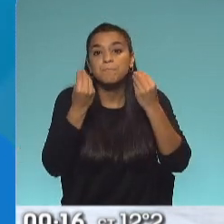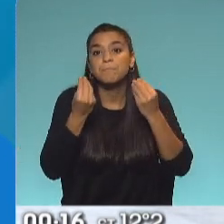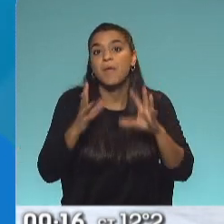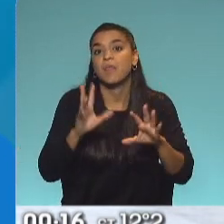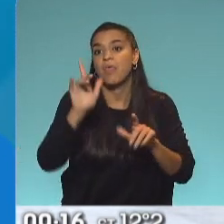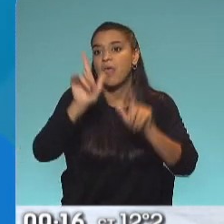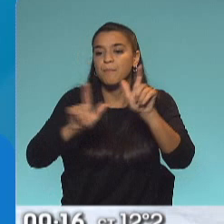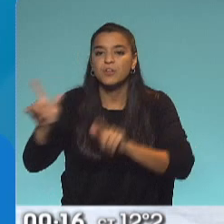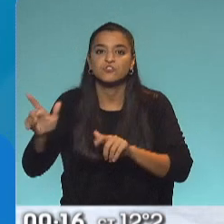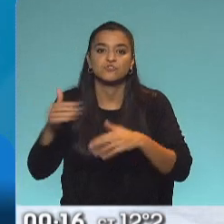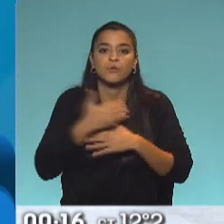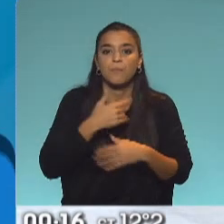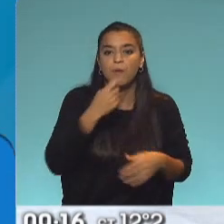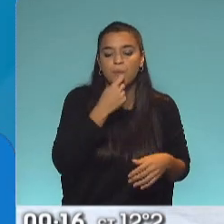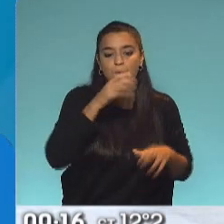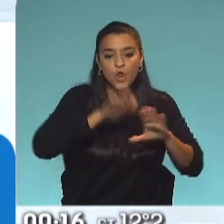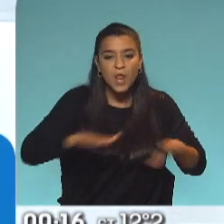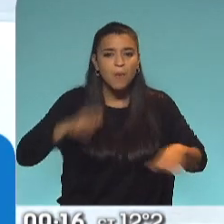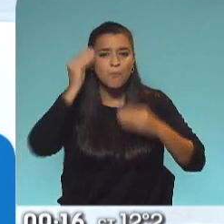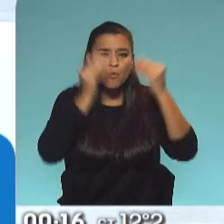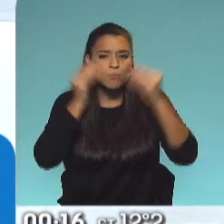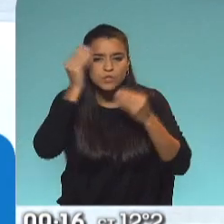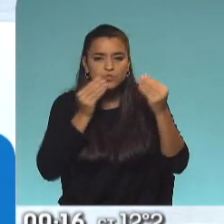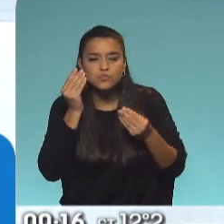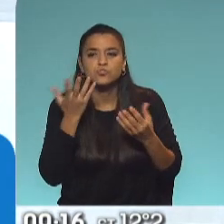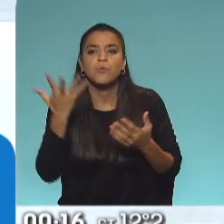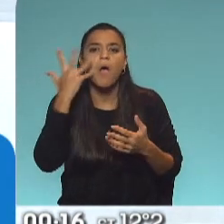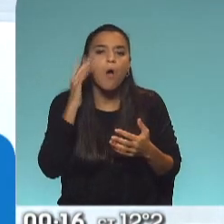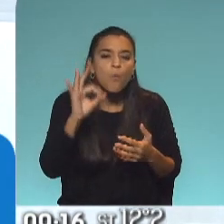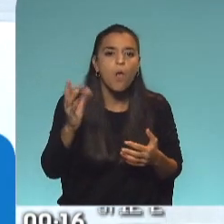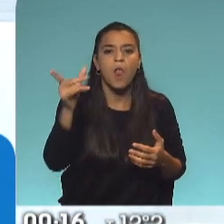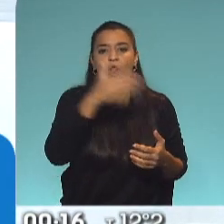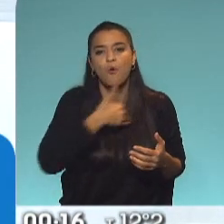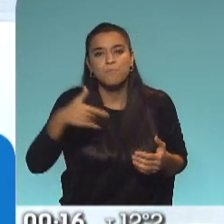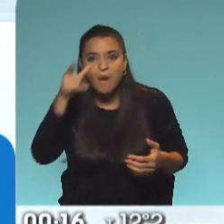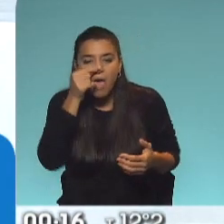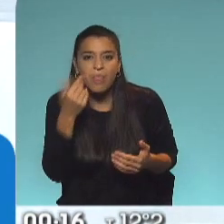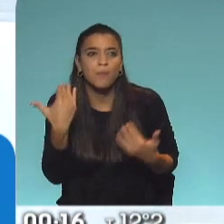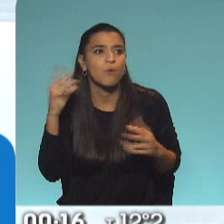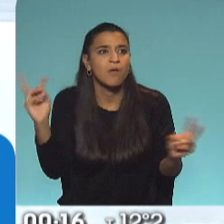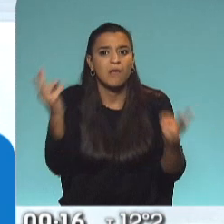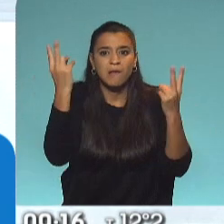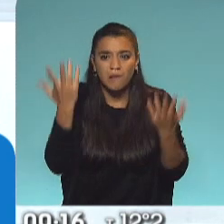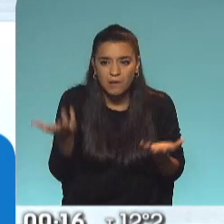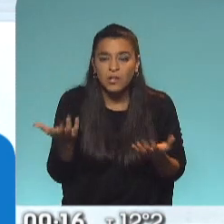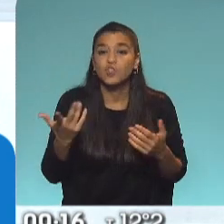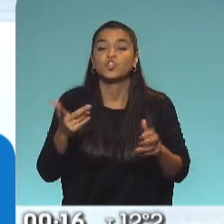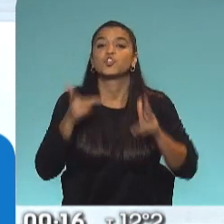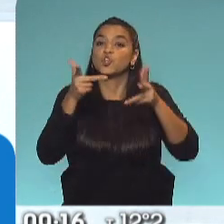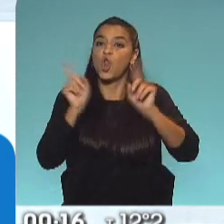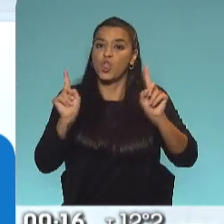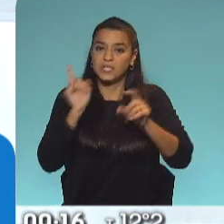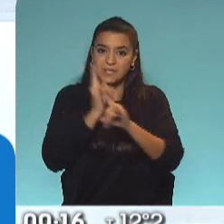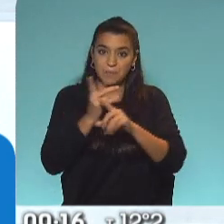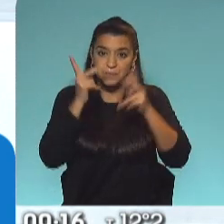quiero decir el caso de los niños tienen mucha preocupación con respecto a abuelos y padres que generalmente y no siempre le expresan quiero